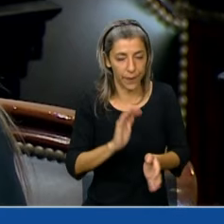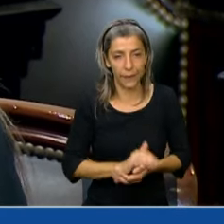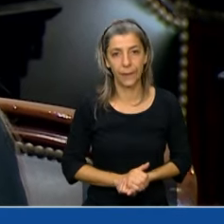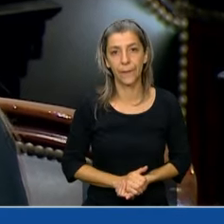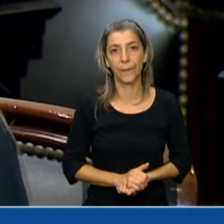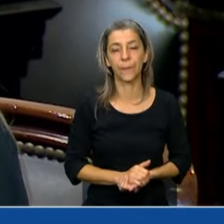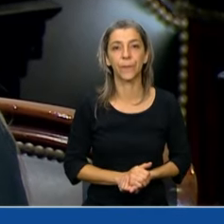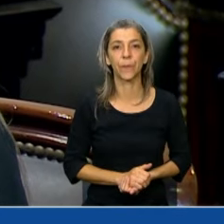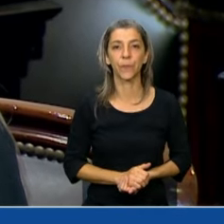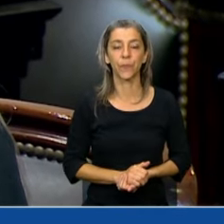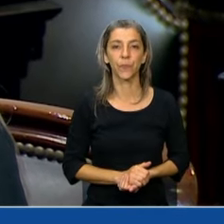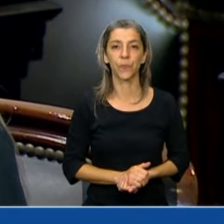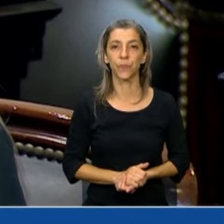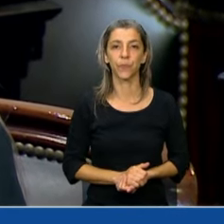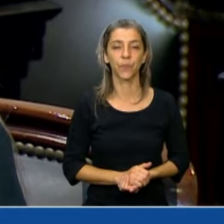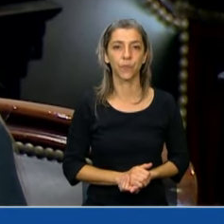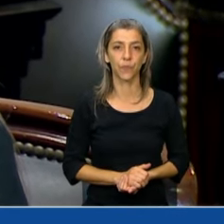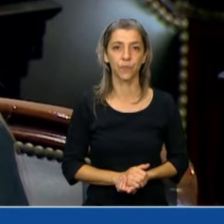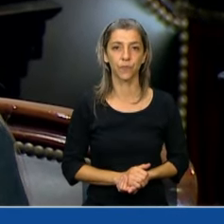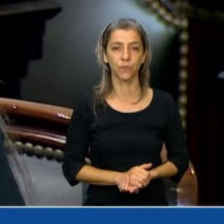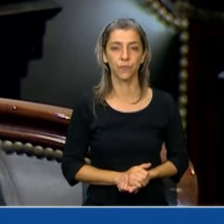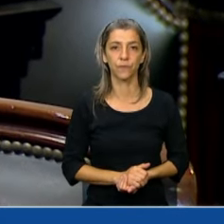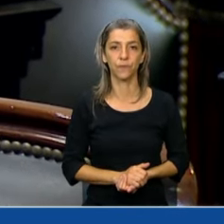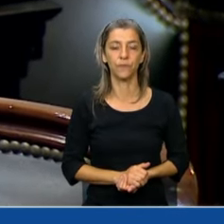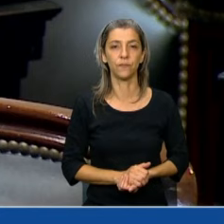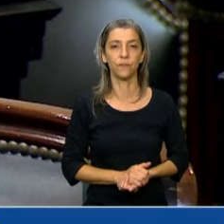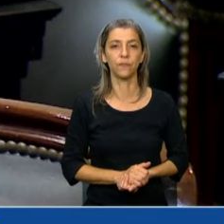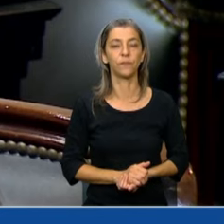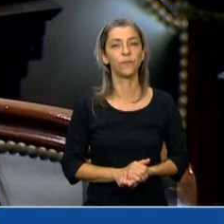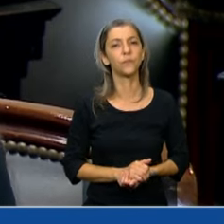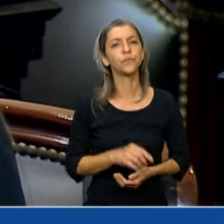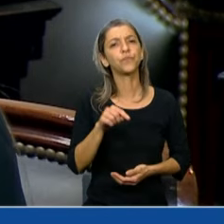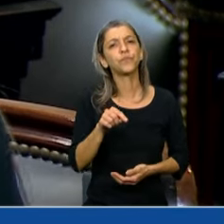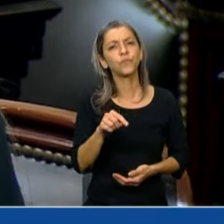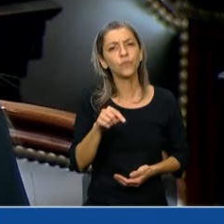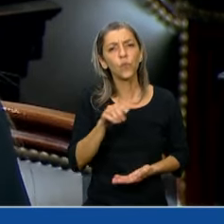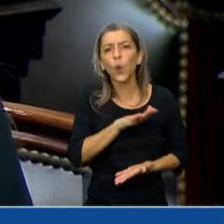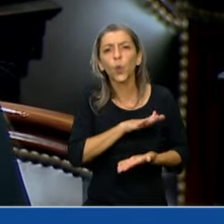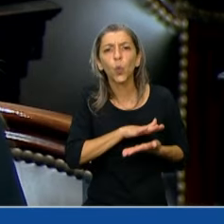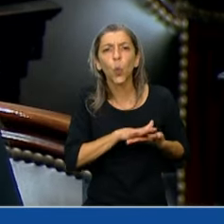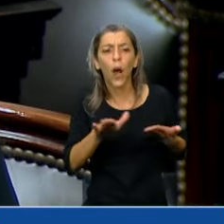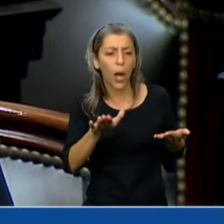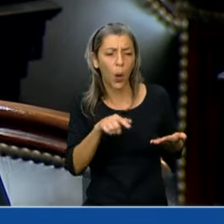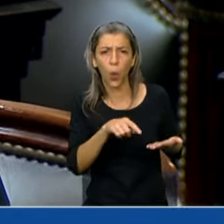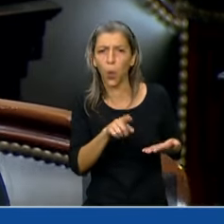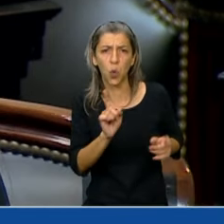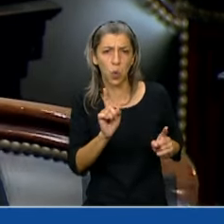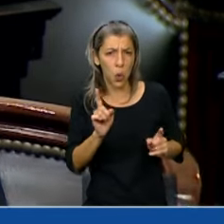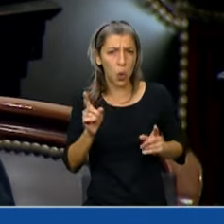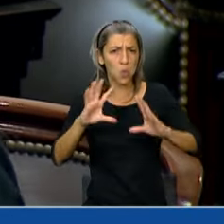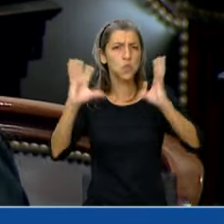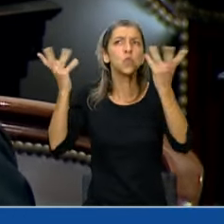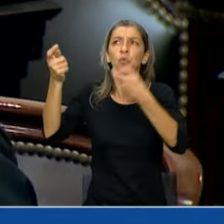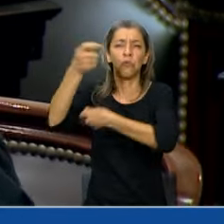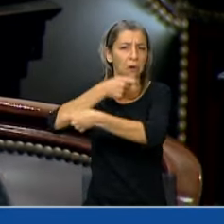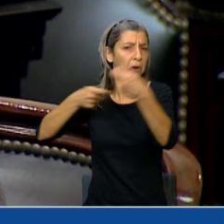país eh No es algo nuevo el gnl como negocio en el mundo Este